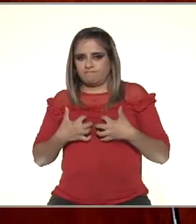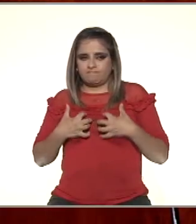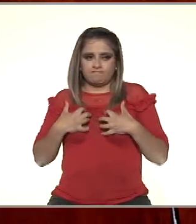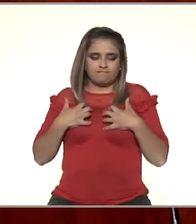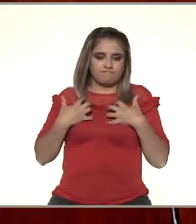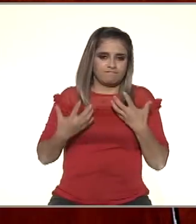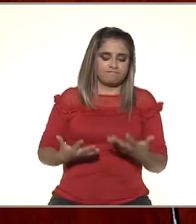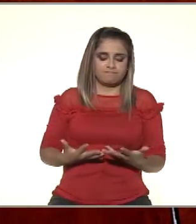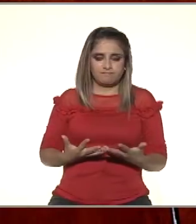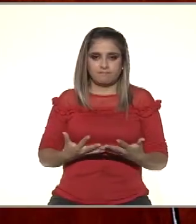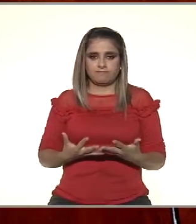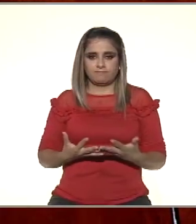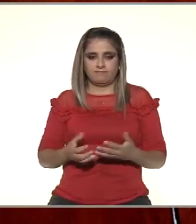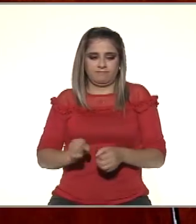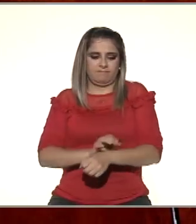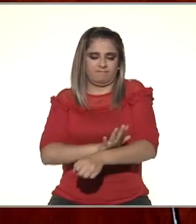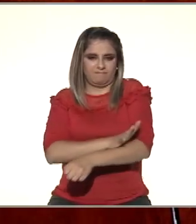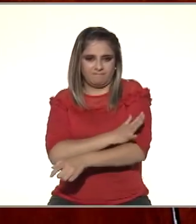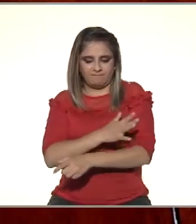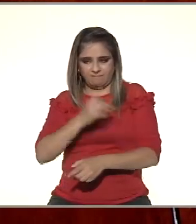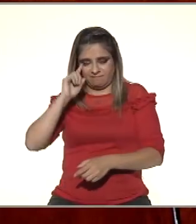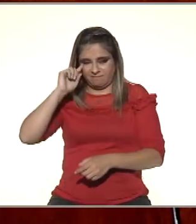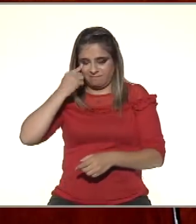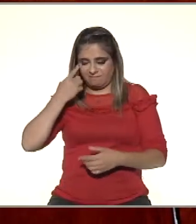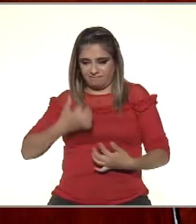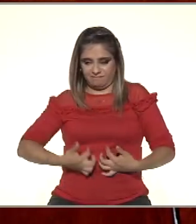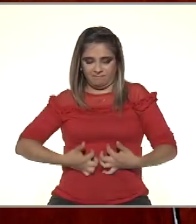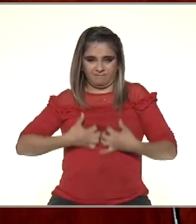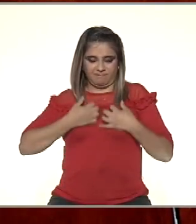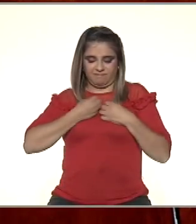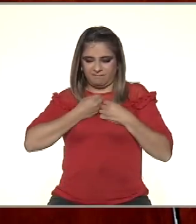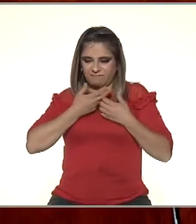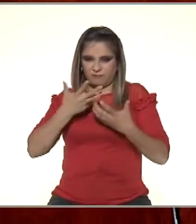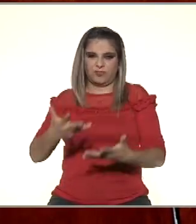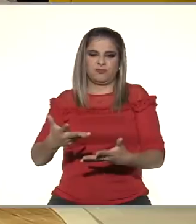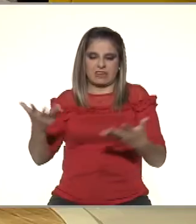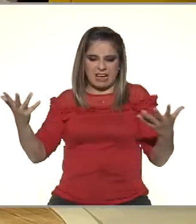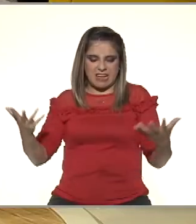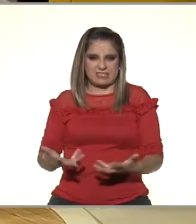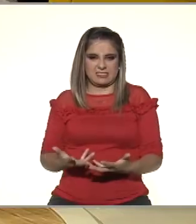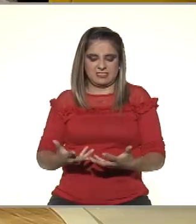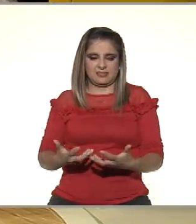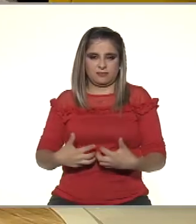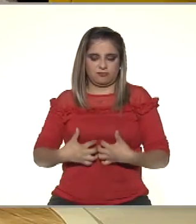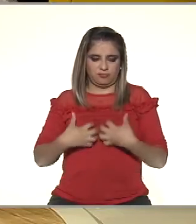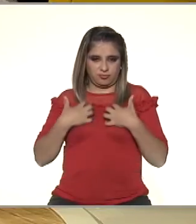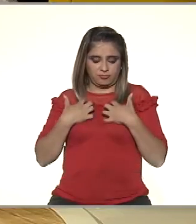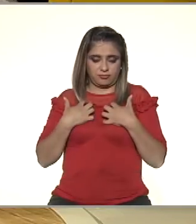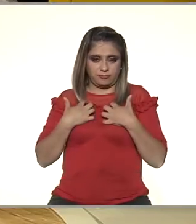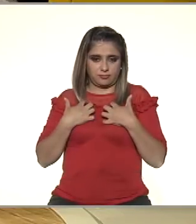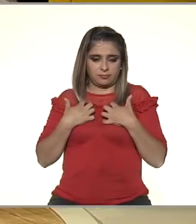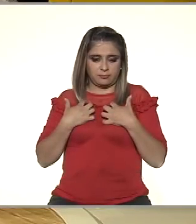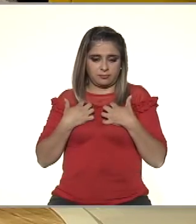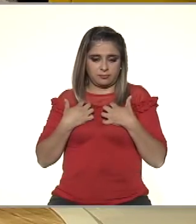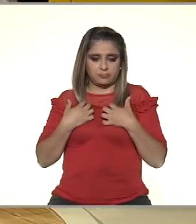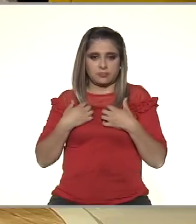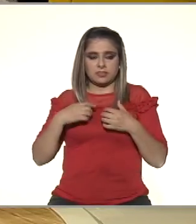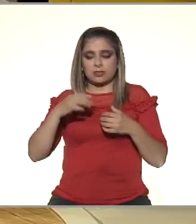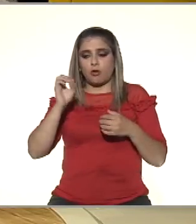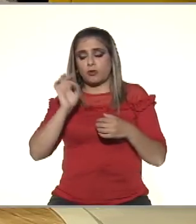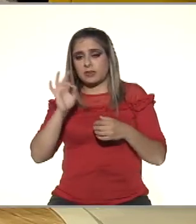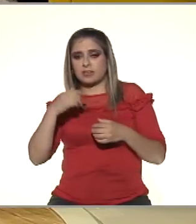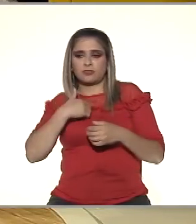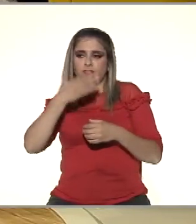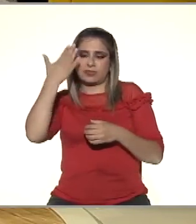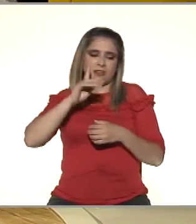esta primera reacción emocional, de sobrevivencia, ¿sí? Y entonces se dice, se hace, me callo, no quiero saber,